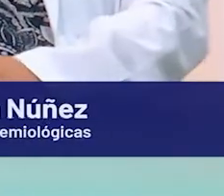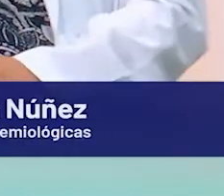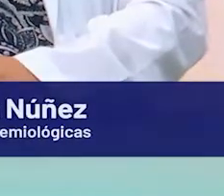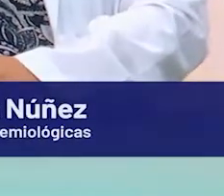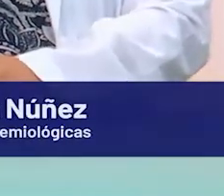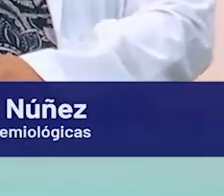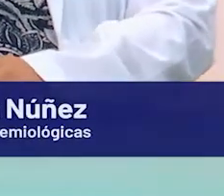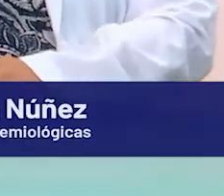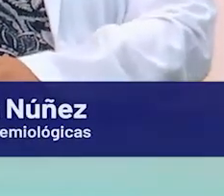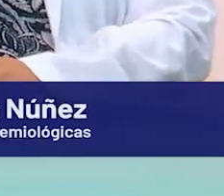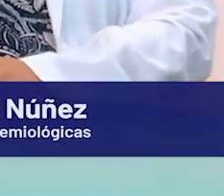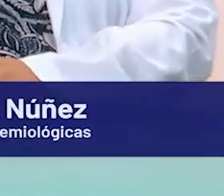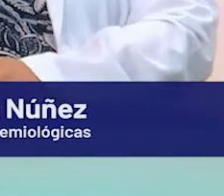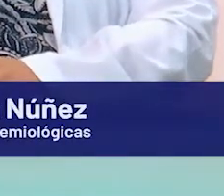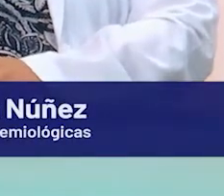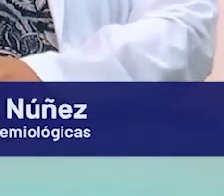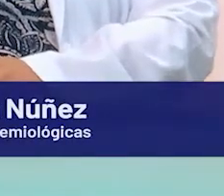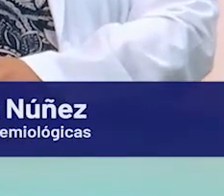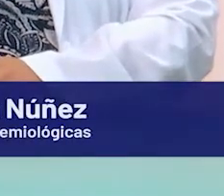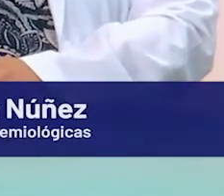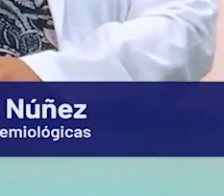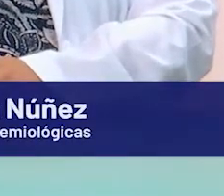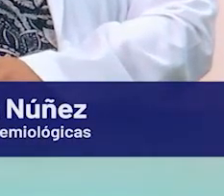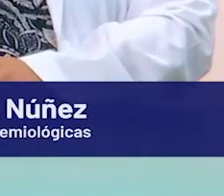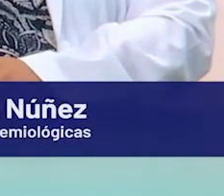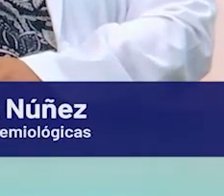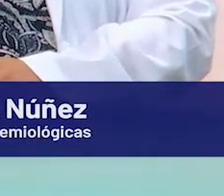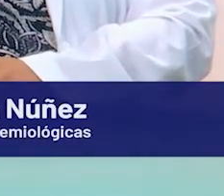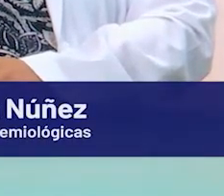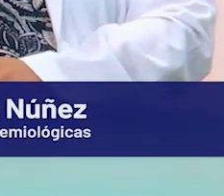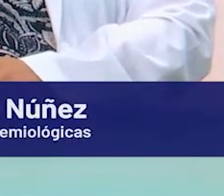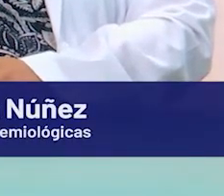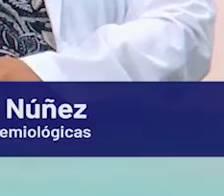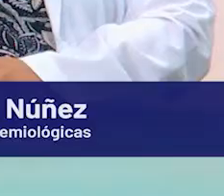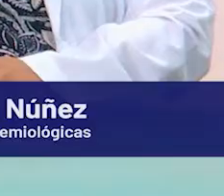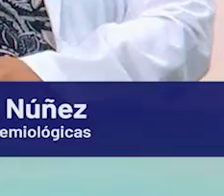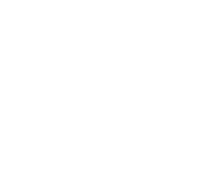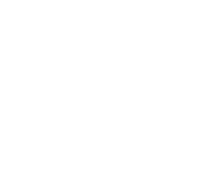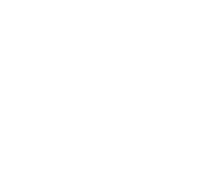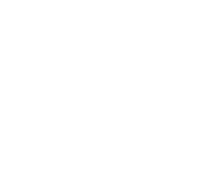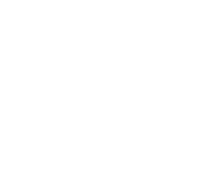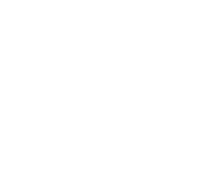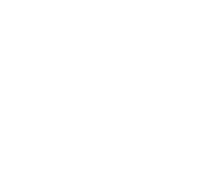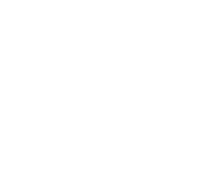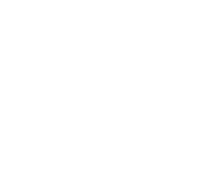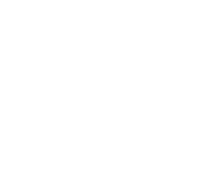doctora. Estaremos actualizando esta información todos los días por este mismo medio. Muchas gracias.